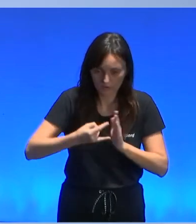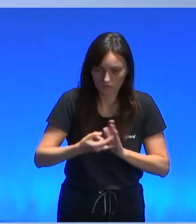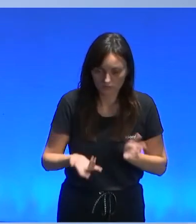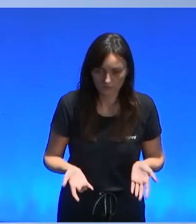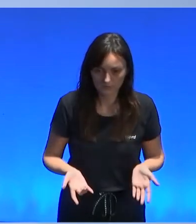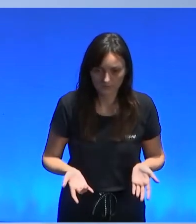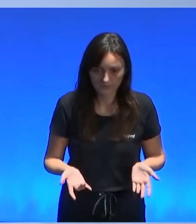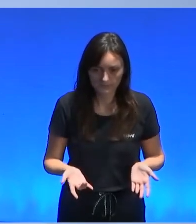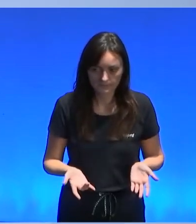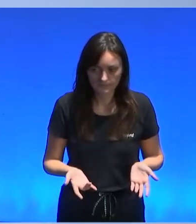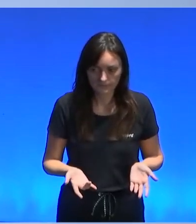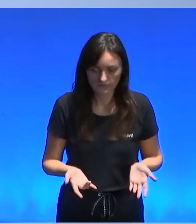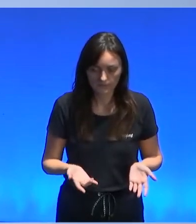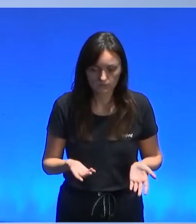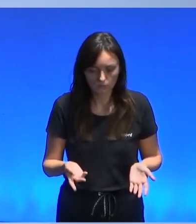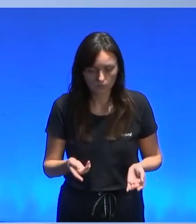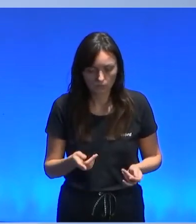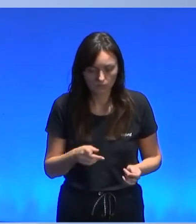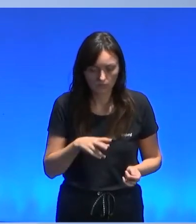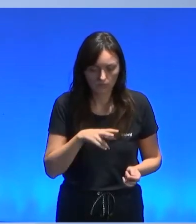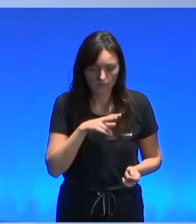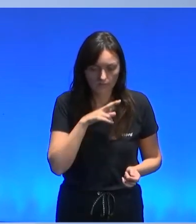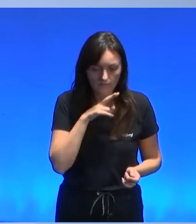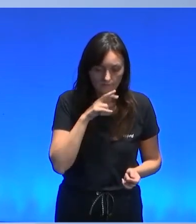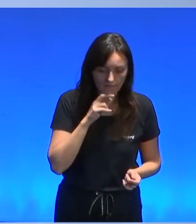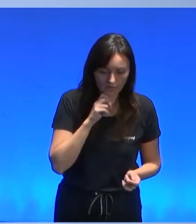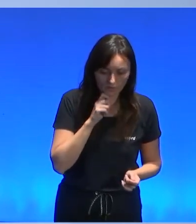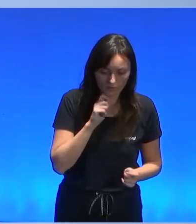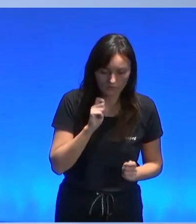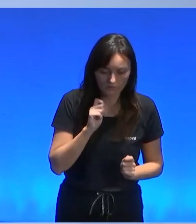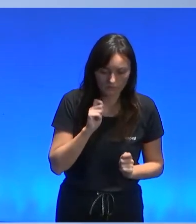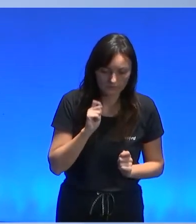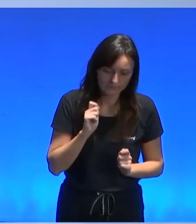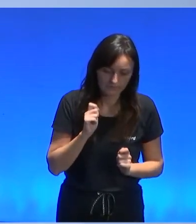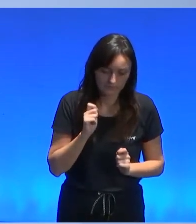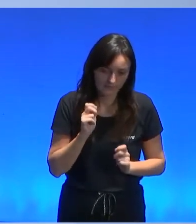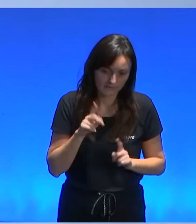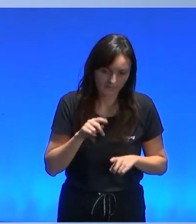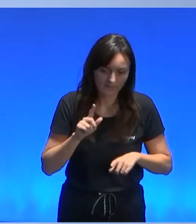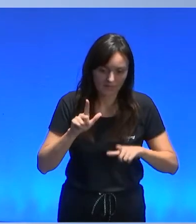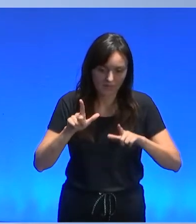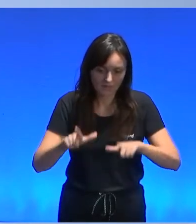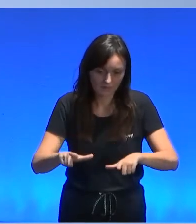Cuánto es de valor el lugar que le concede.